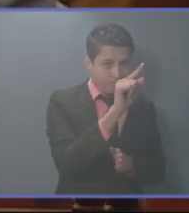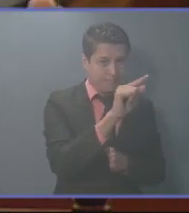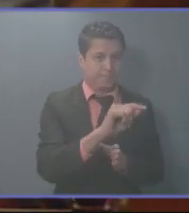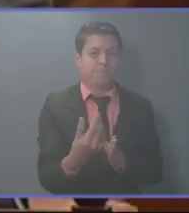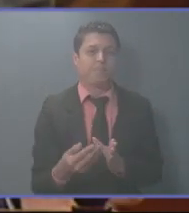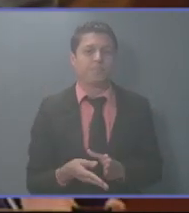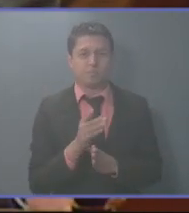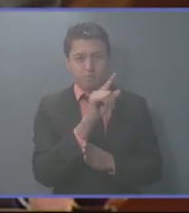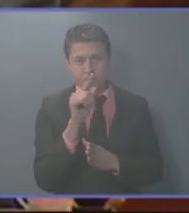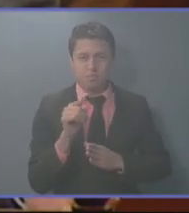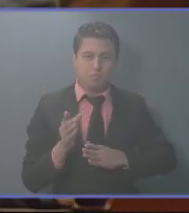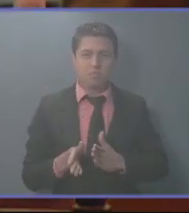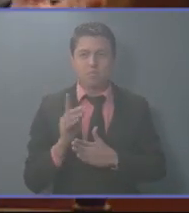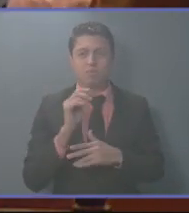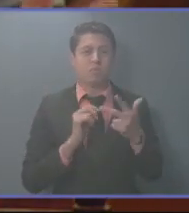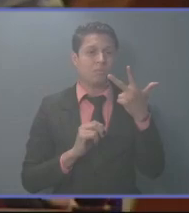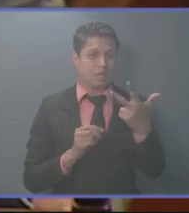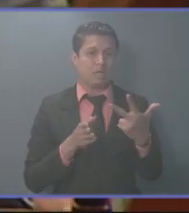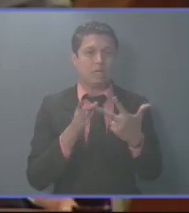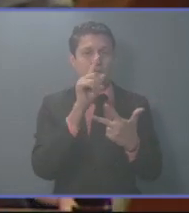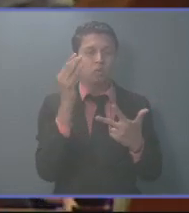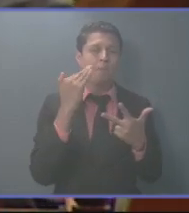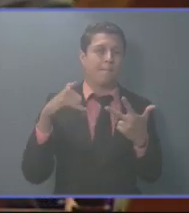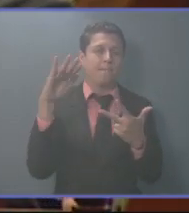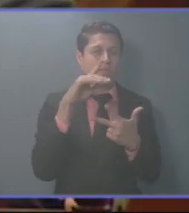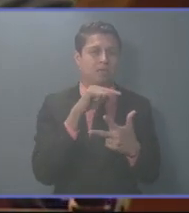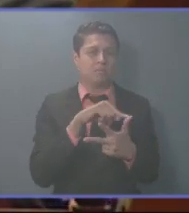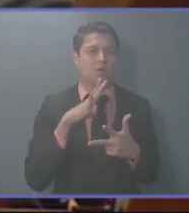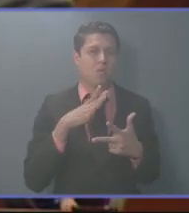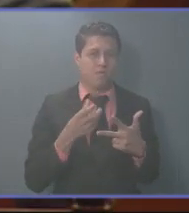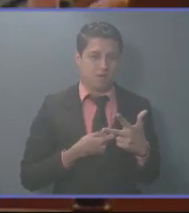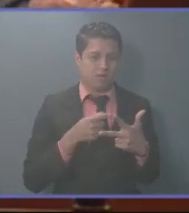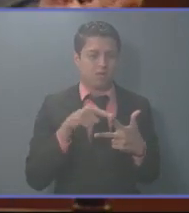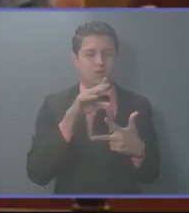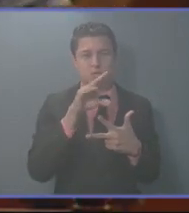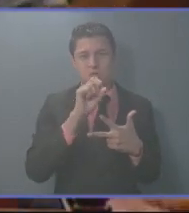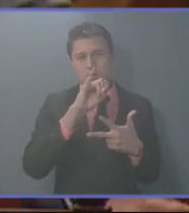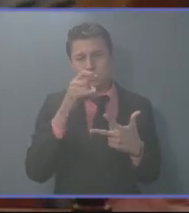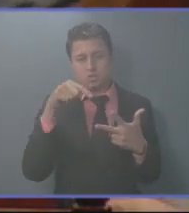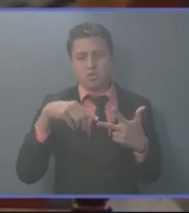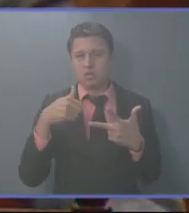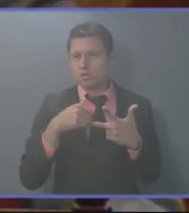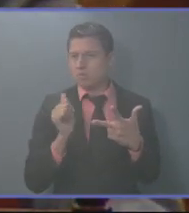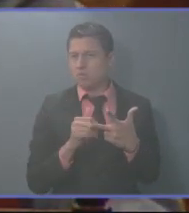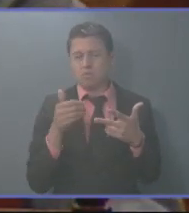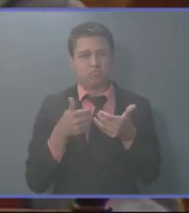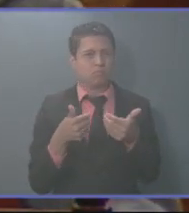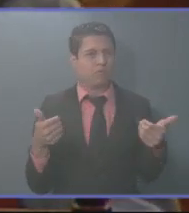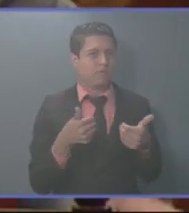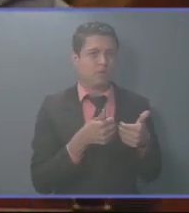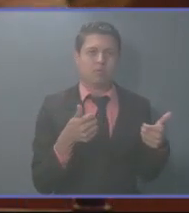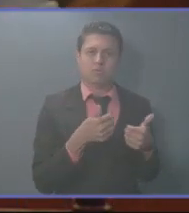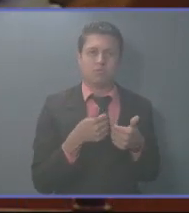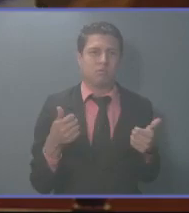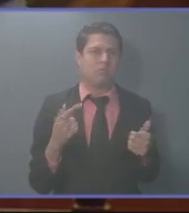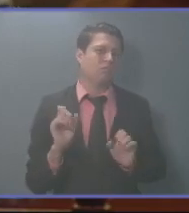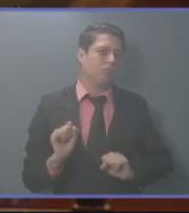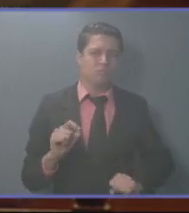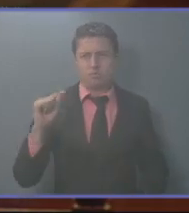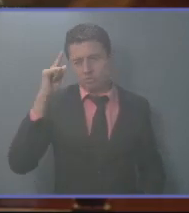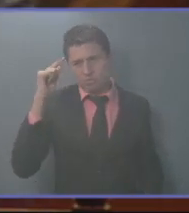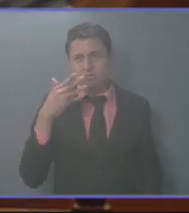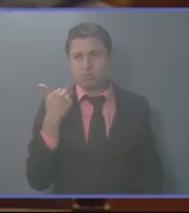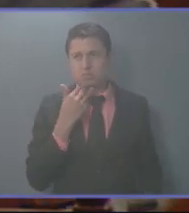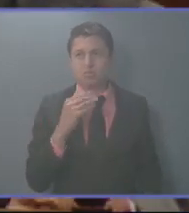No pensemos como diputados ni como ciudadanos que lo que sucedió